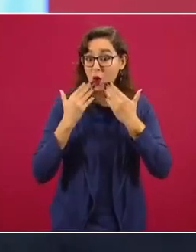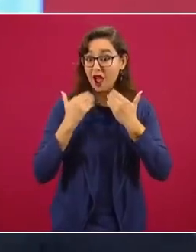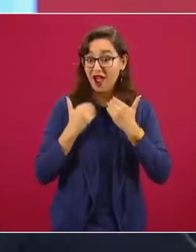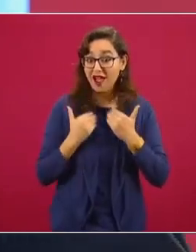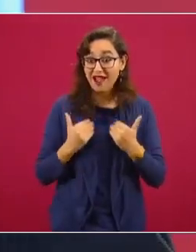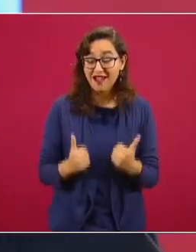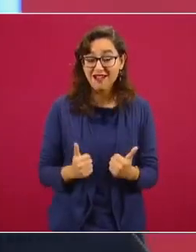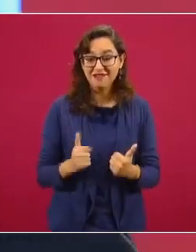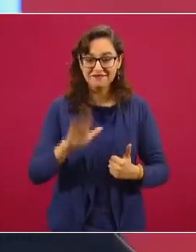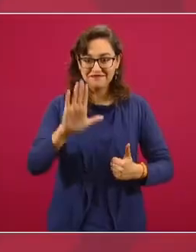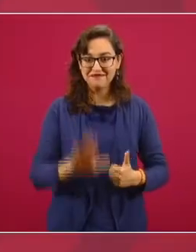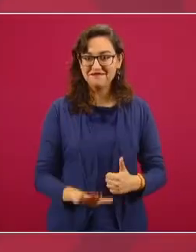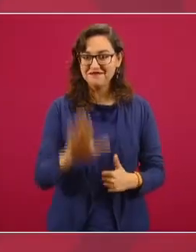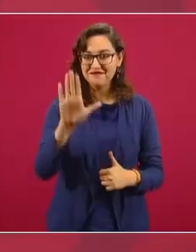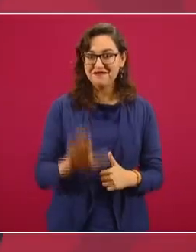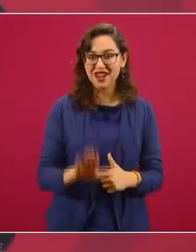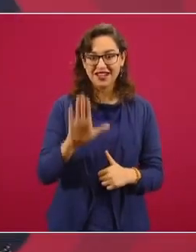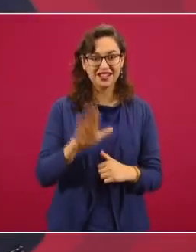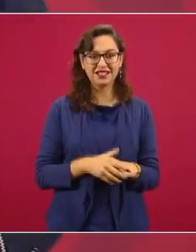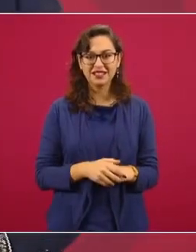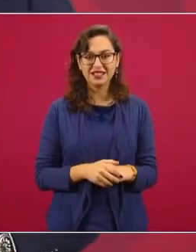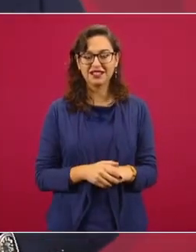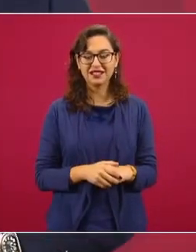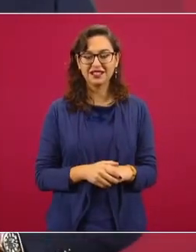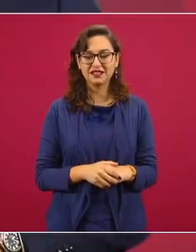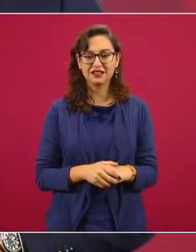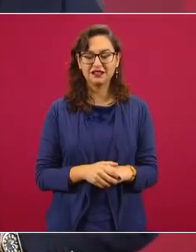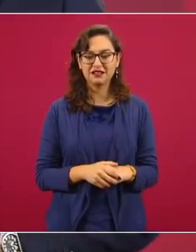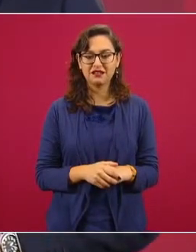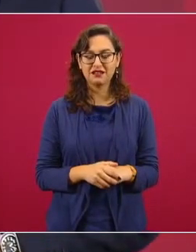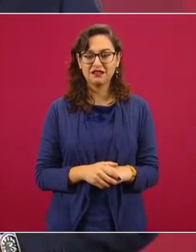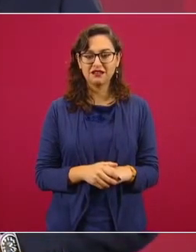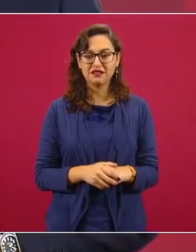Todo este operativo en contra de